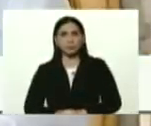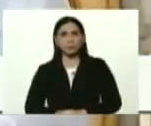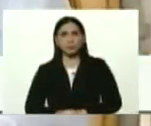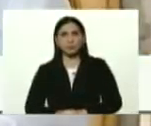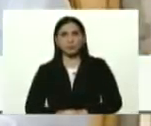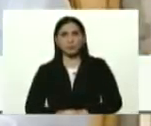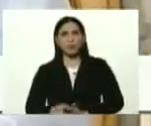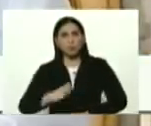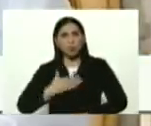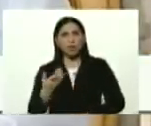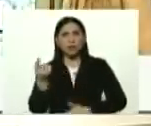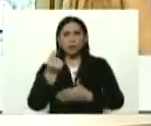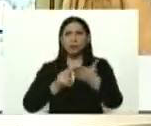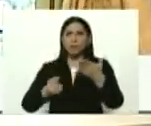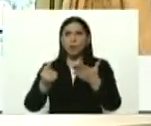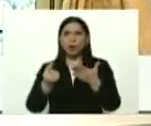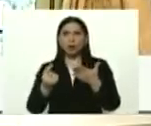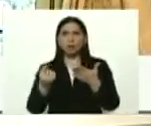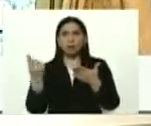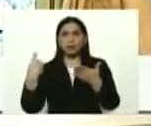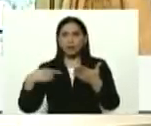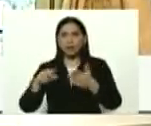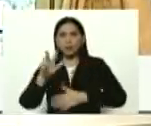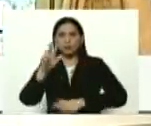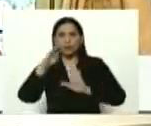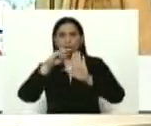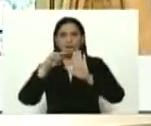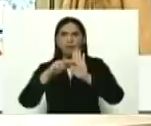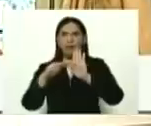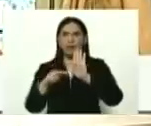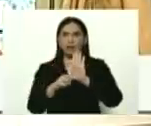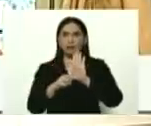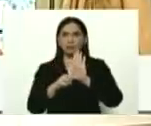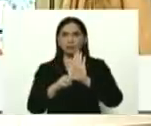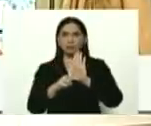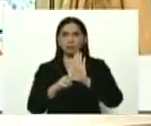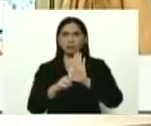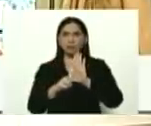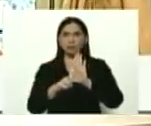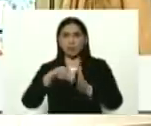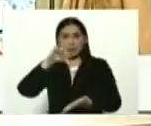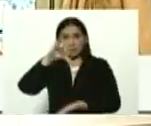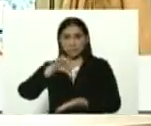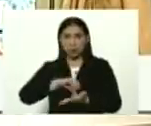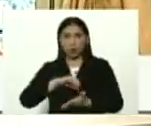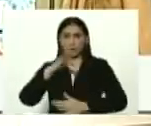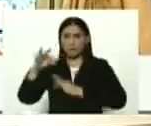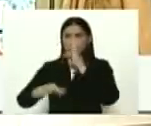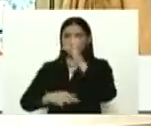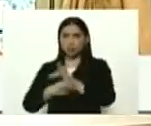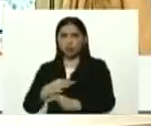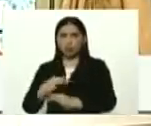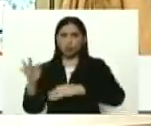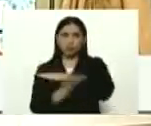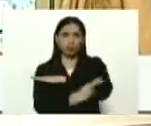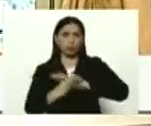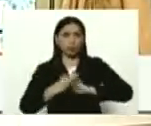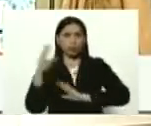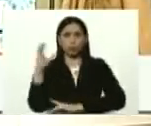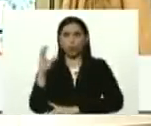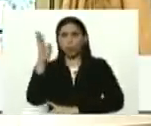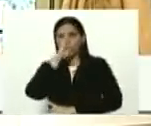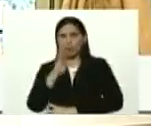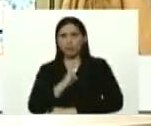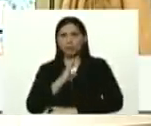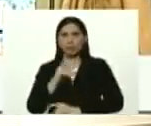pudiéramos dibujar, tendríamos tres niveles. El foco infeccioso en la frontera de Colombia y